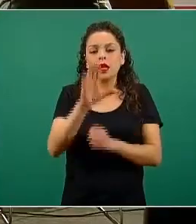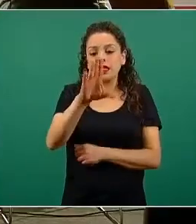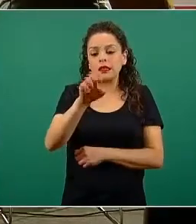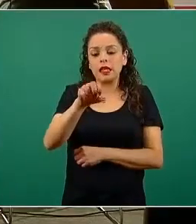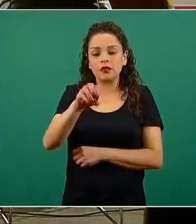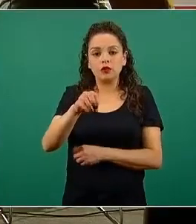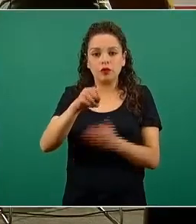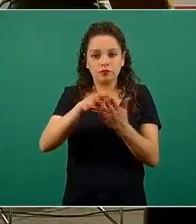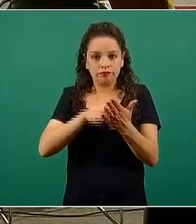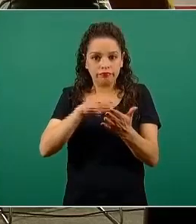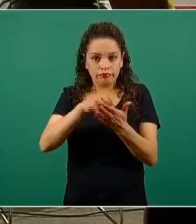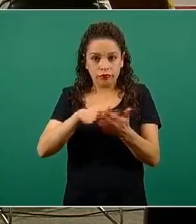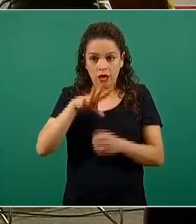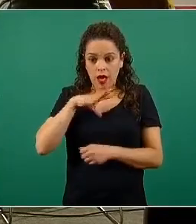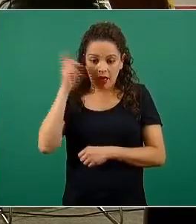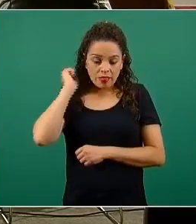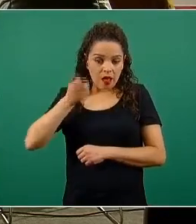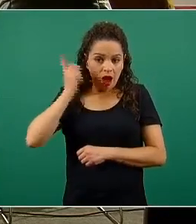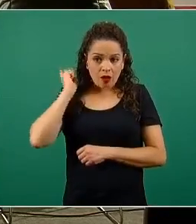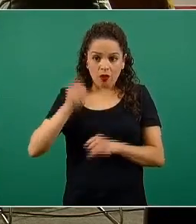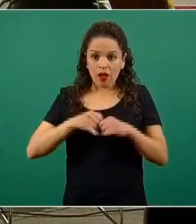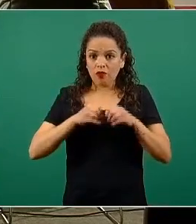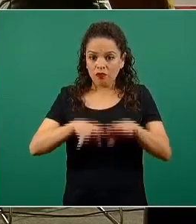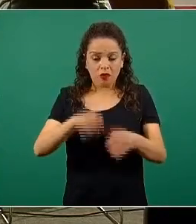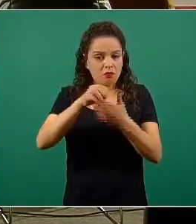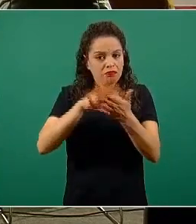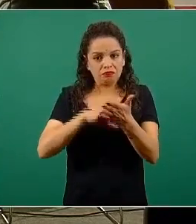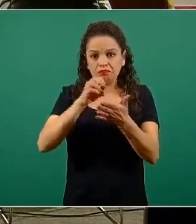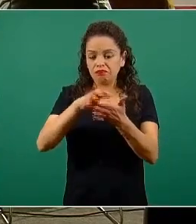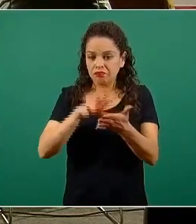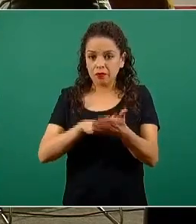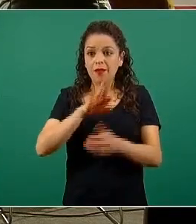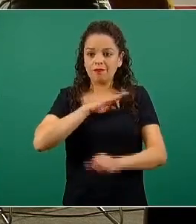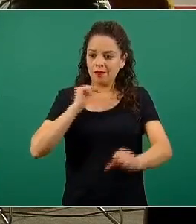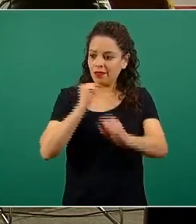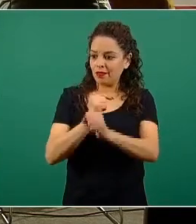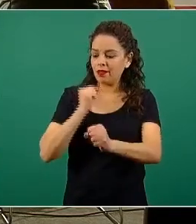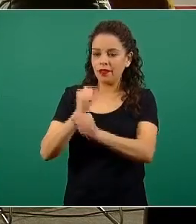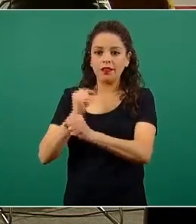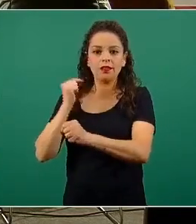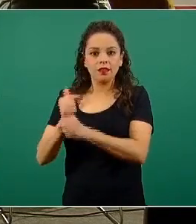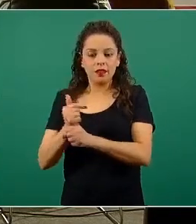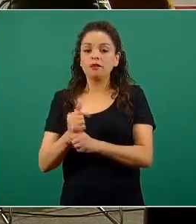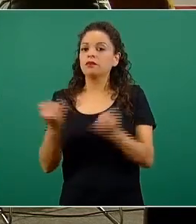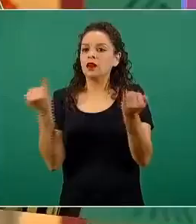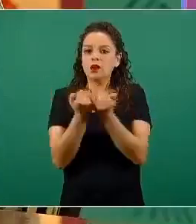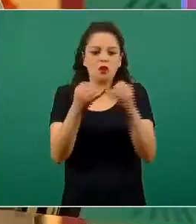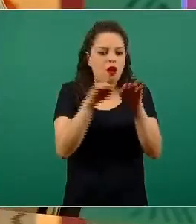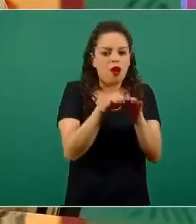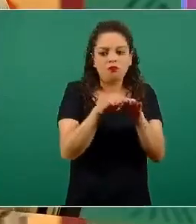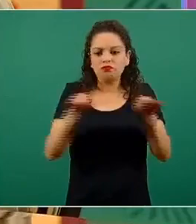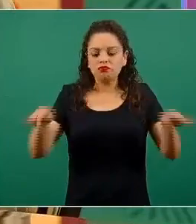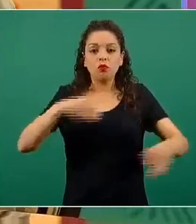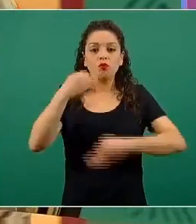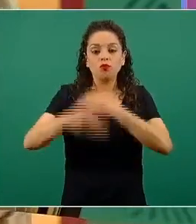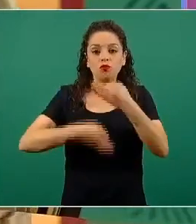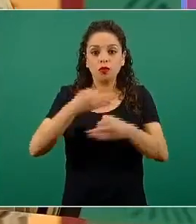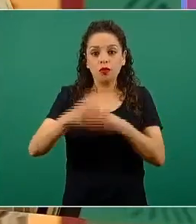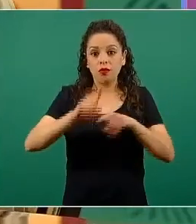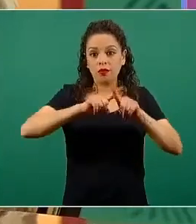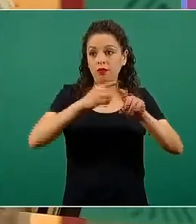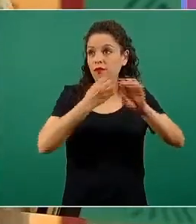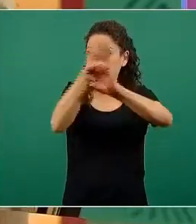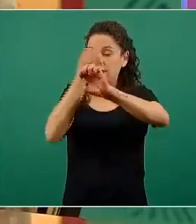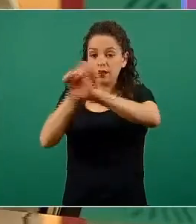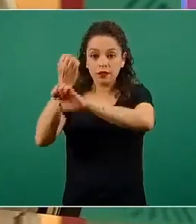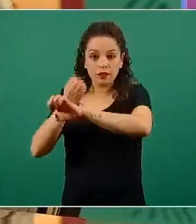estamos actualizando día con día, y pudimos identificar también de manera equitativa hacia todas las entidades